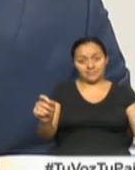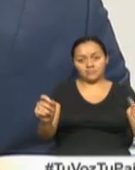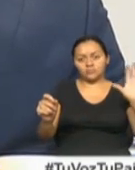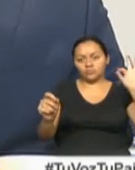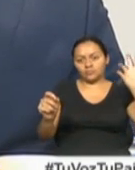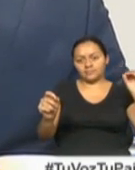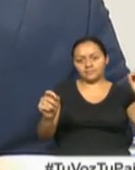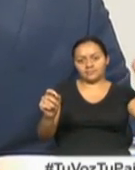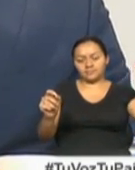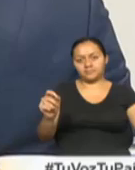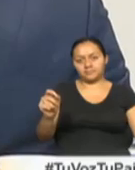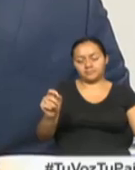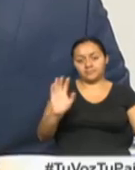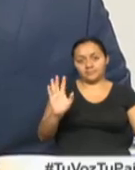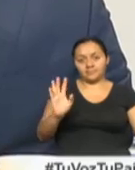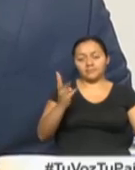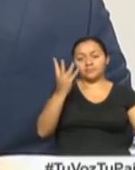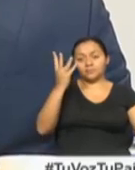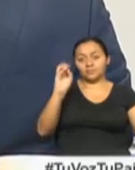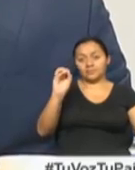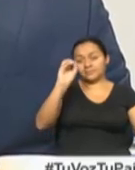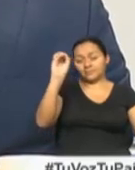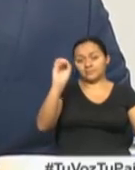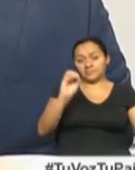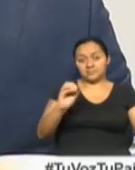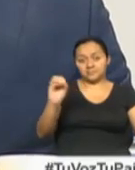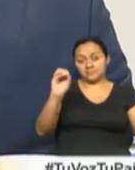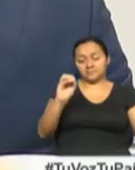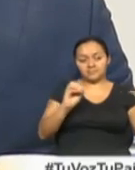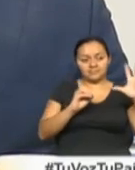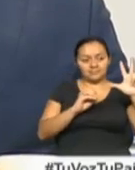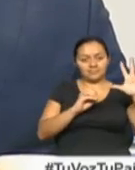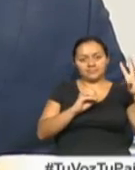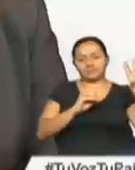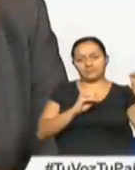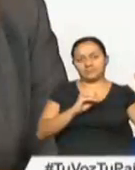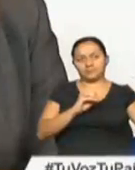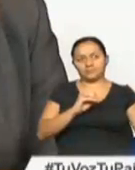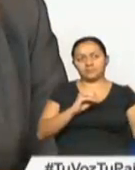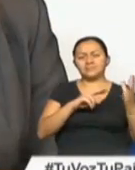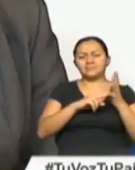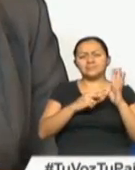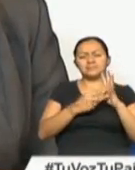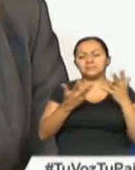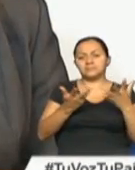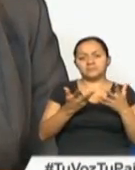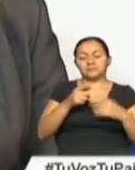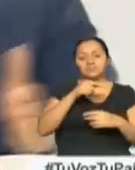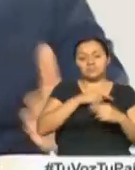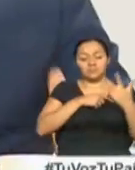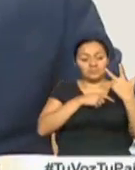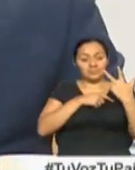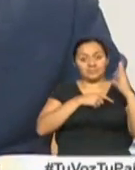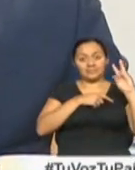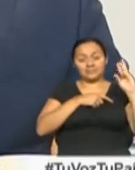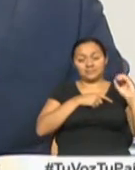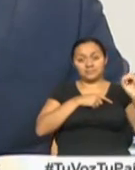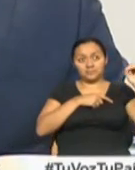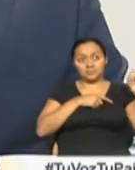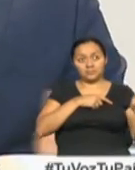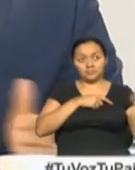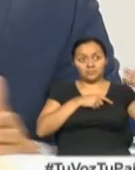90%. Ya. 40%, el 90% es 36%. En otras palabras, con un 36% del voto